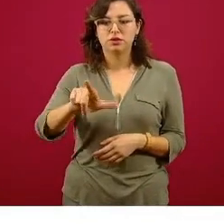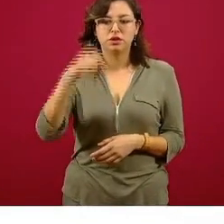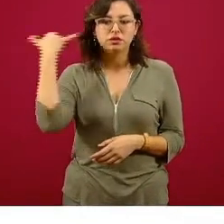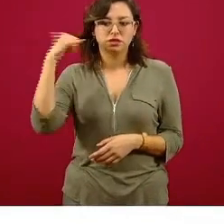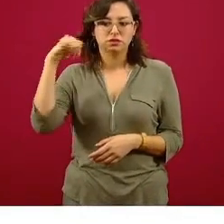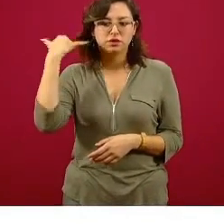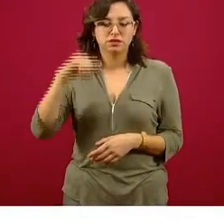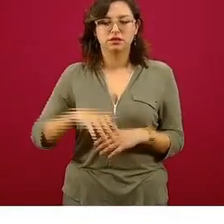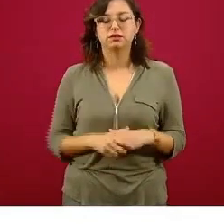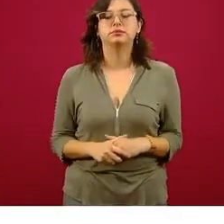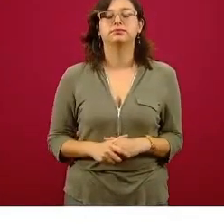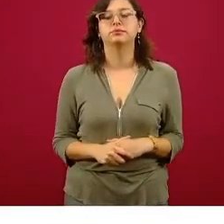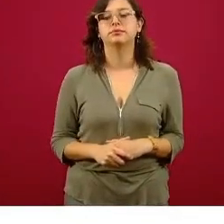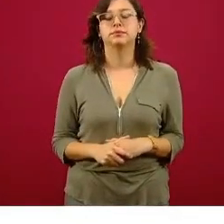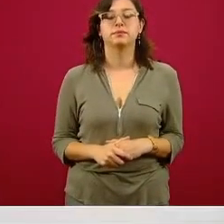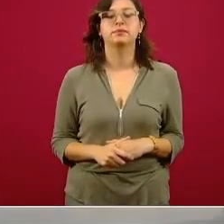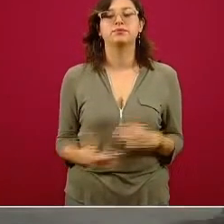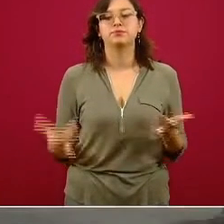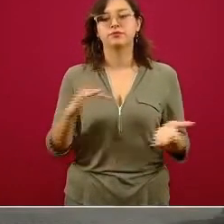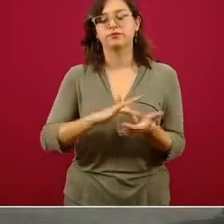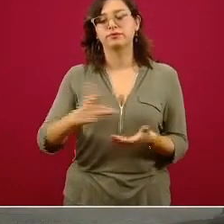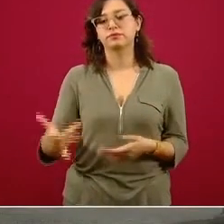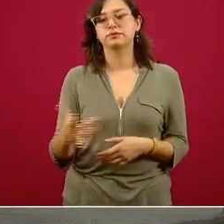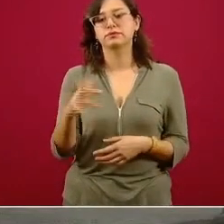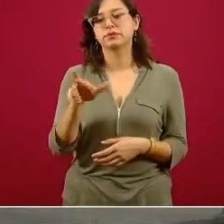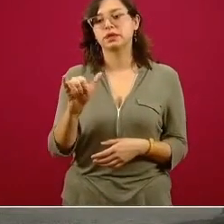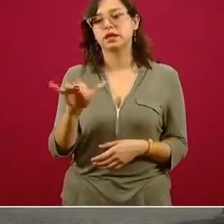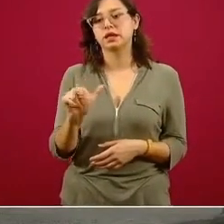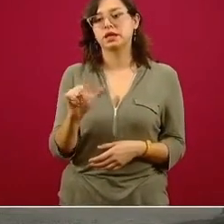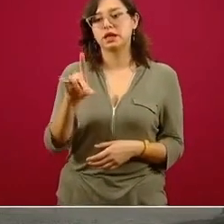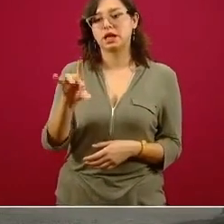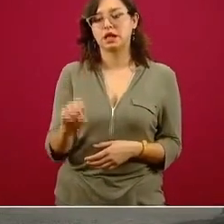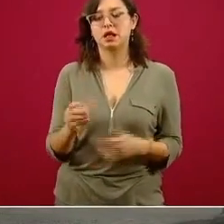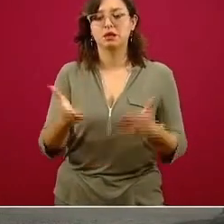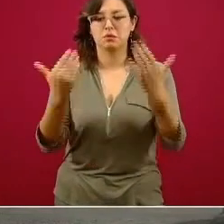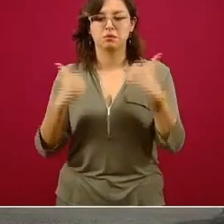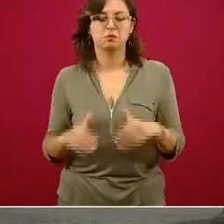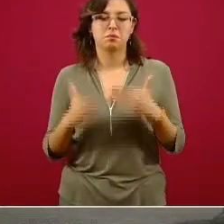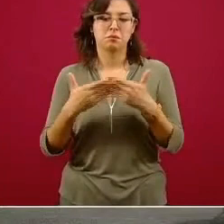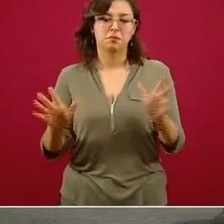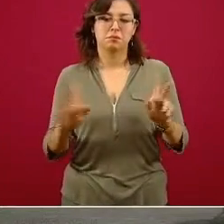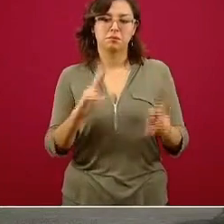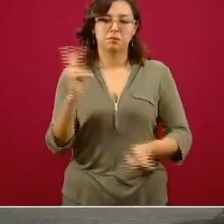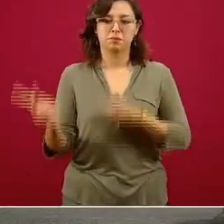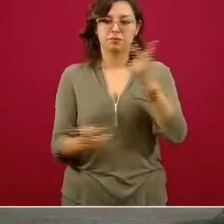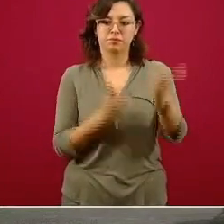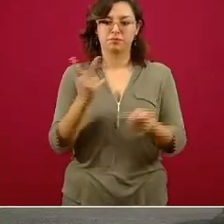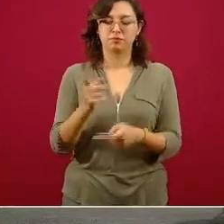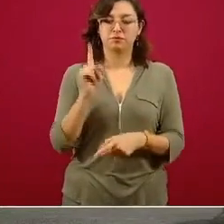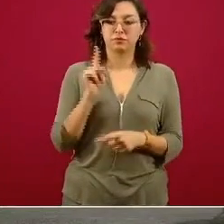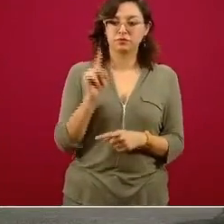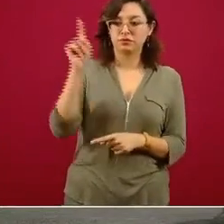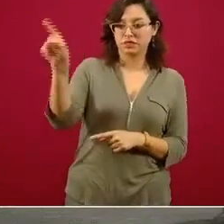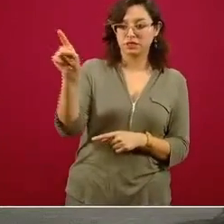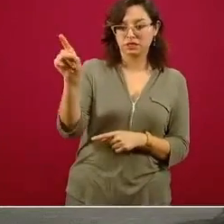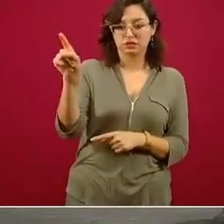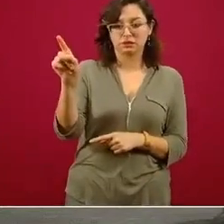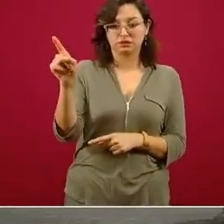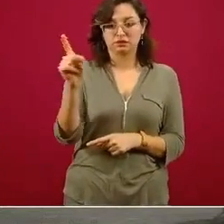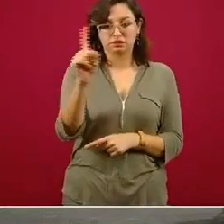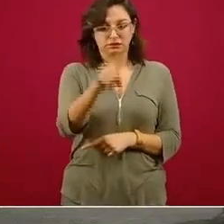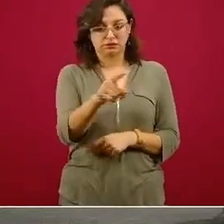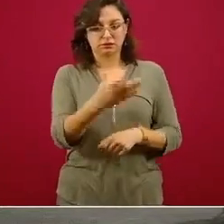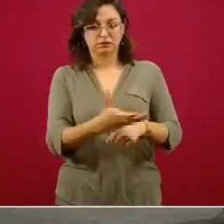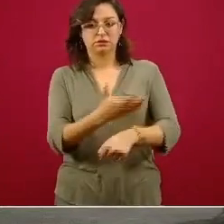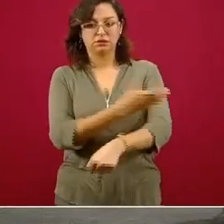Muy bien, gracias, doctor Ricardo Cortés. Vamos a abrir a preguntas y respuestas. Usted allá al fondo, las compañeras por